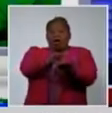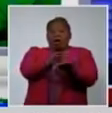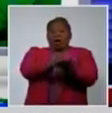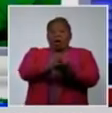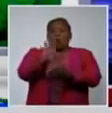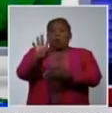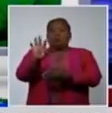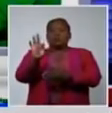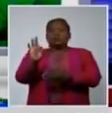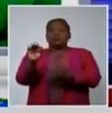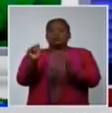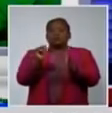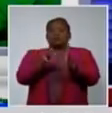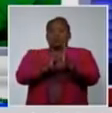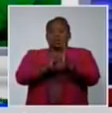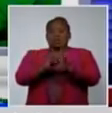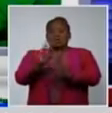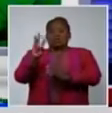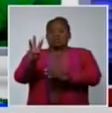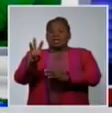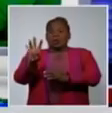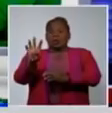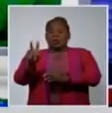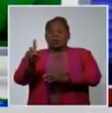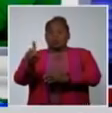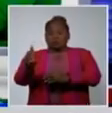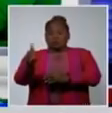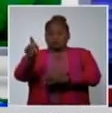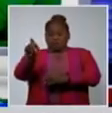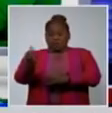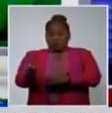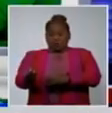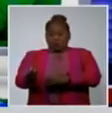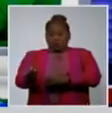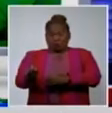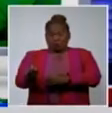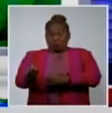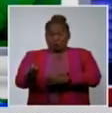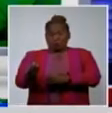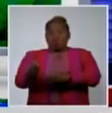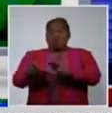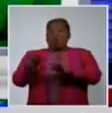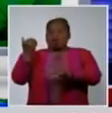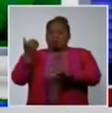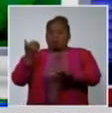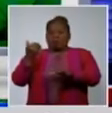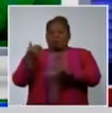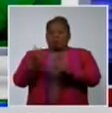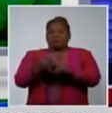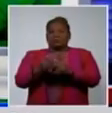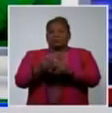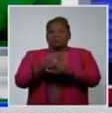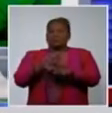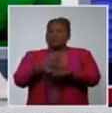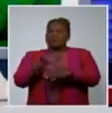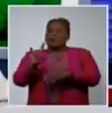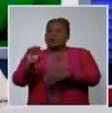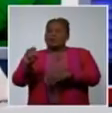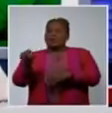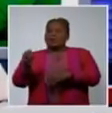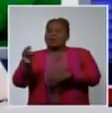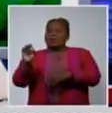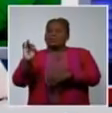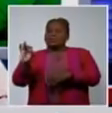3 100 pacientes recuperados el 90,7 por ciento